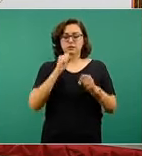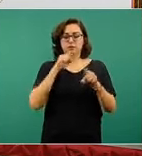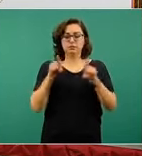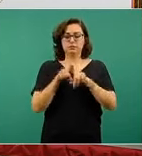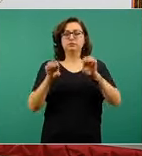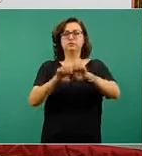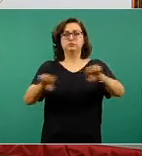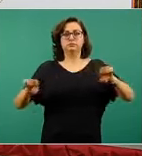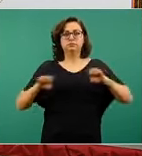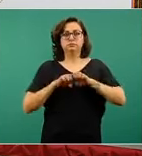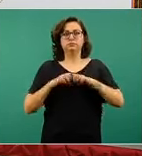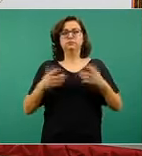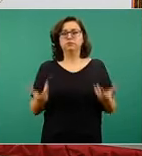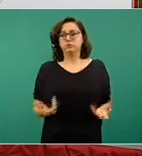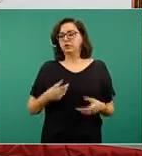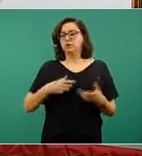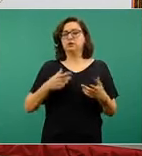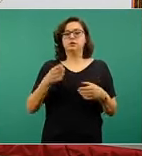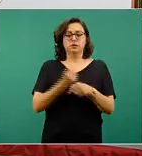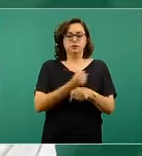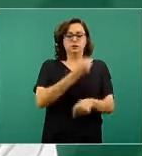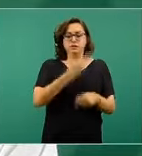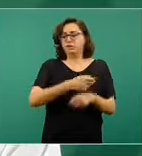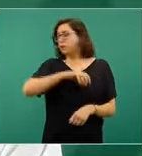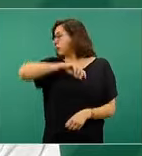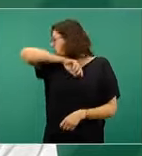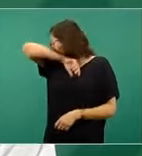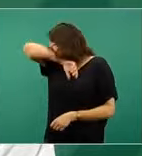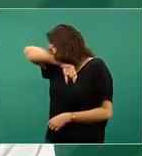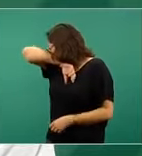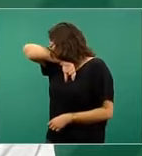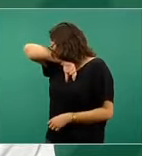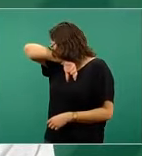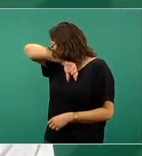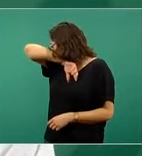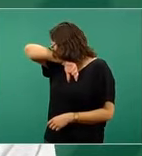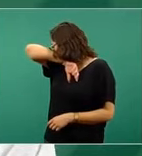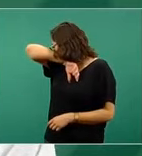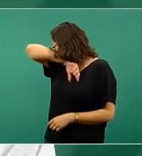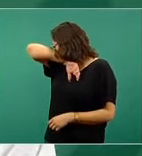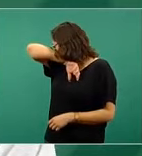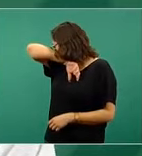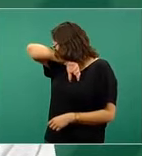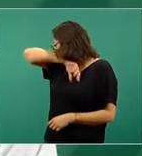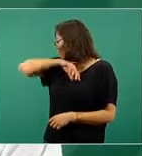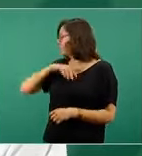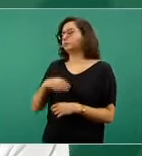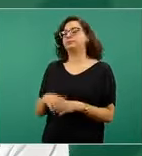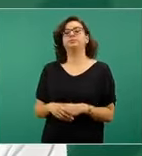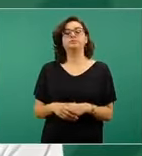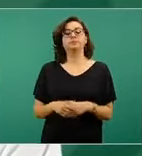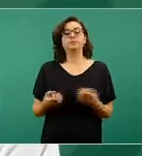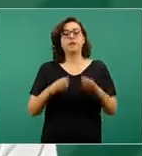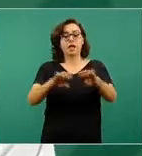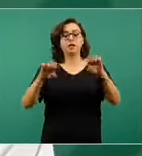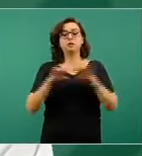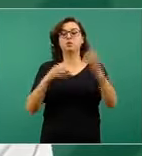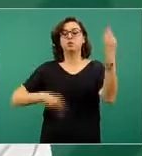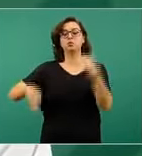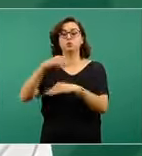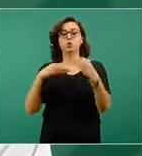que estamos involucrados, no solamente la Secretaría de Salud, sino todo el gabinete que está involucrado en este tema. Destaco